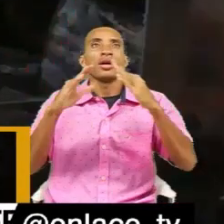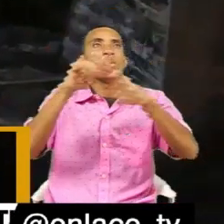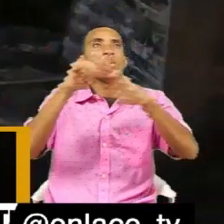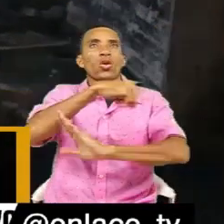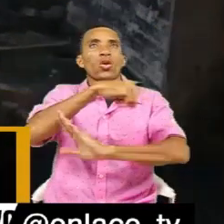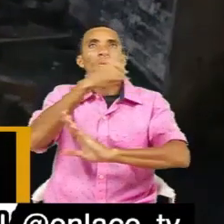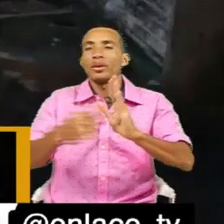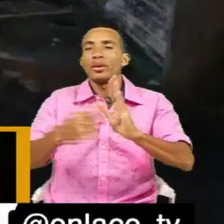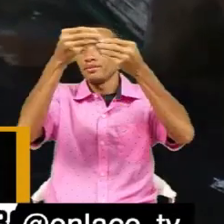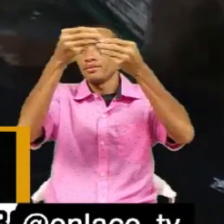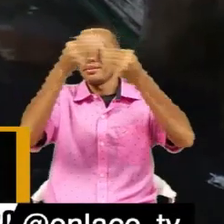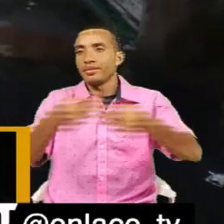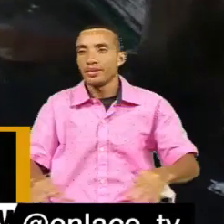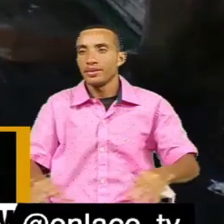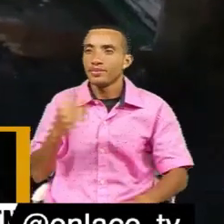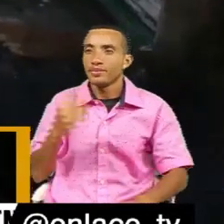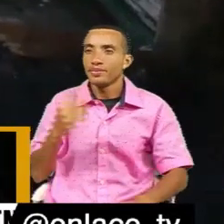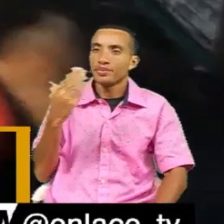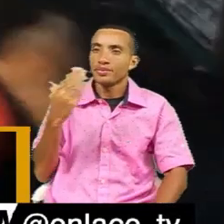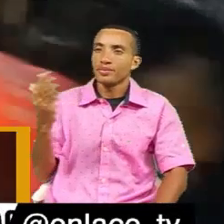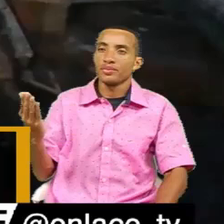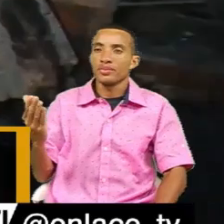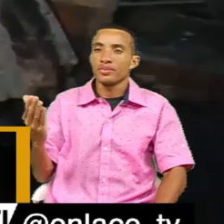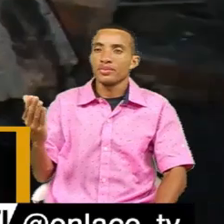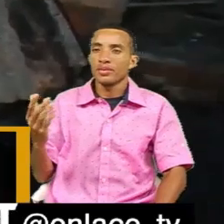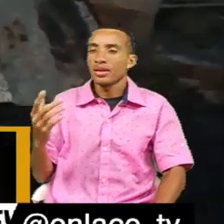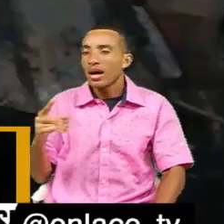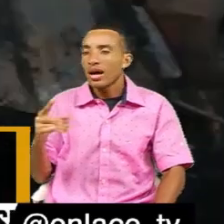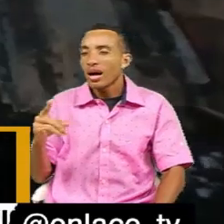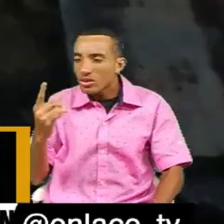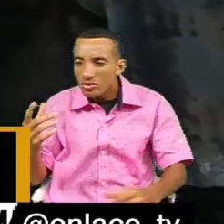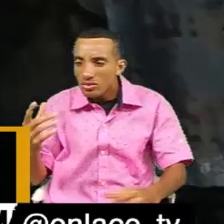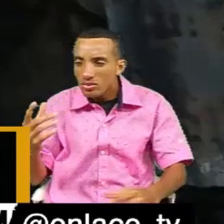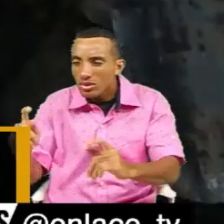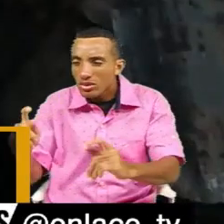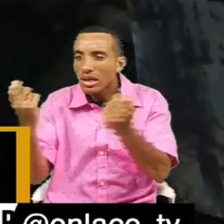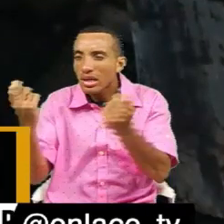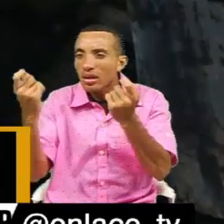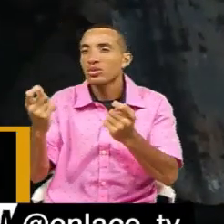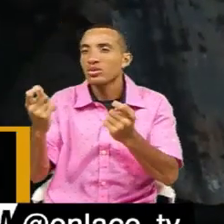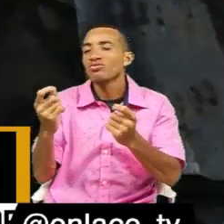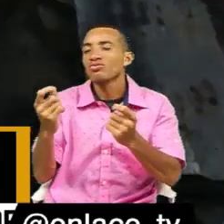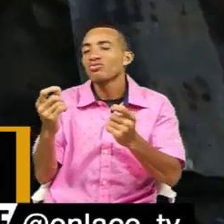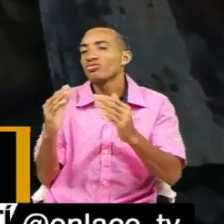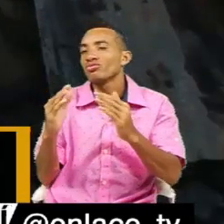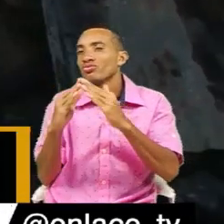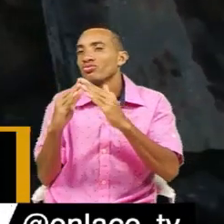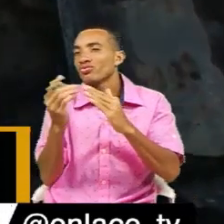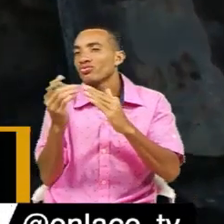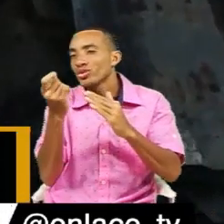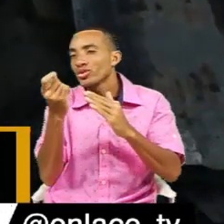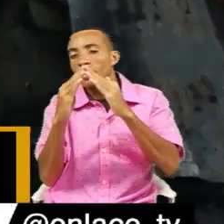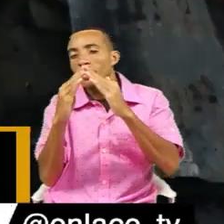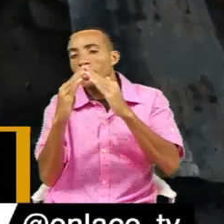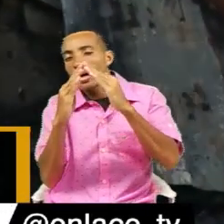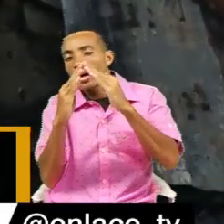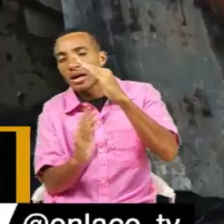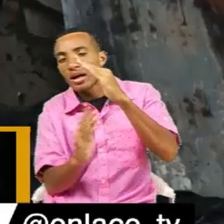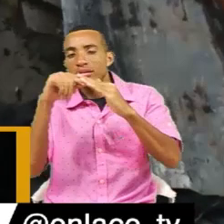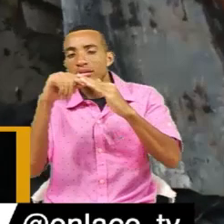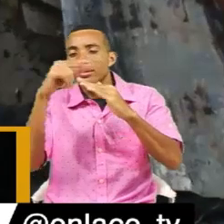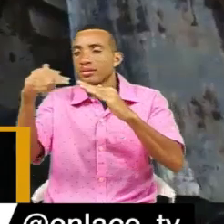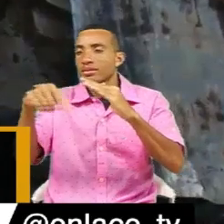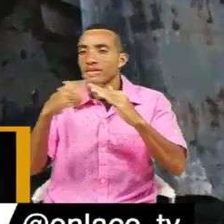que ven aquí. Lo único que se recuperó fue parte de la vivienda, pero más de la mitad de la vivienda quedó